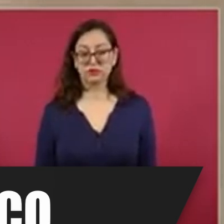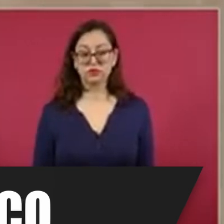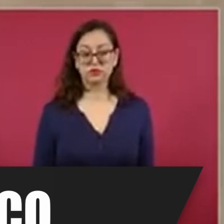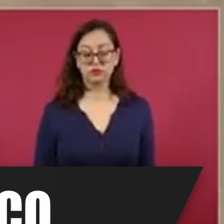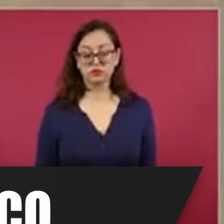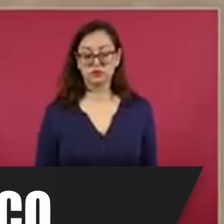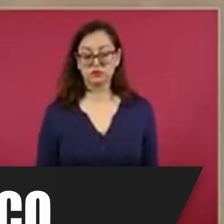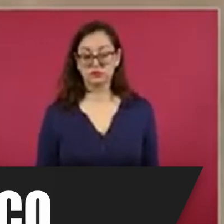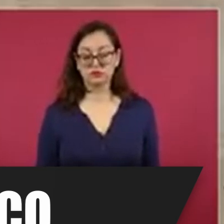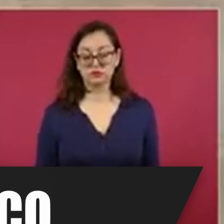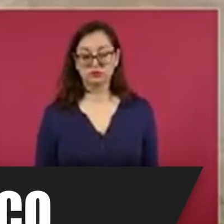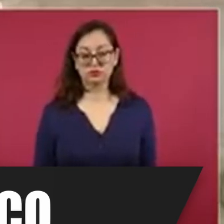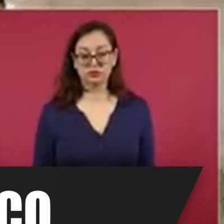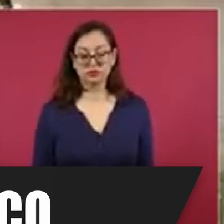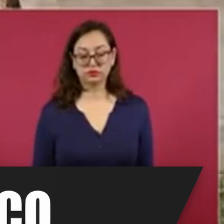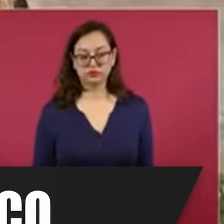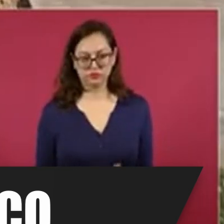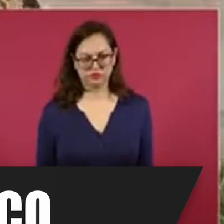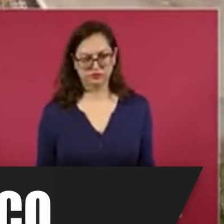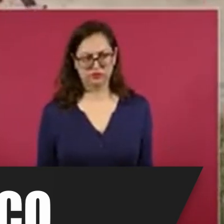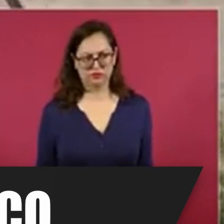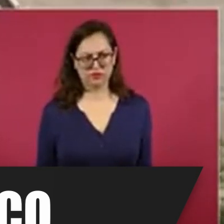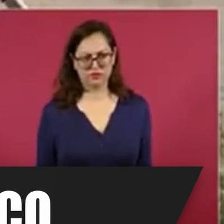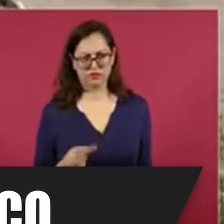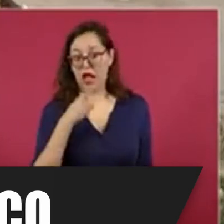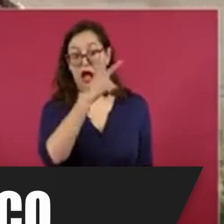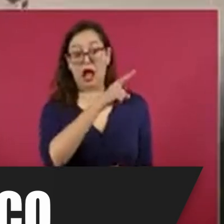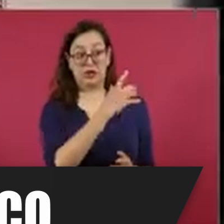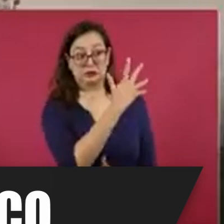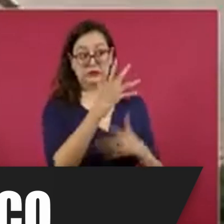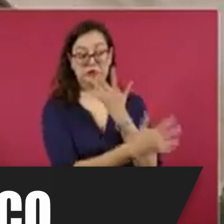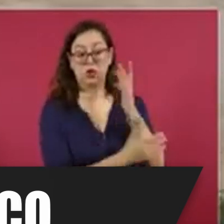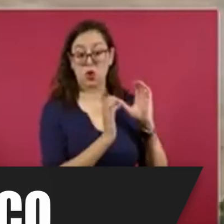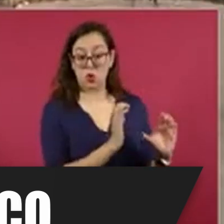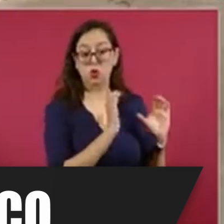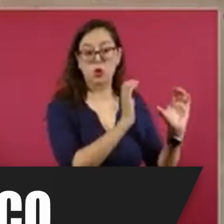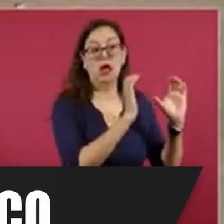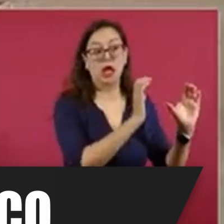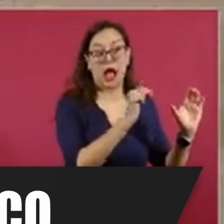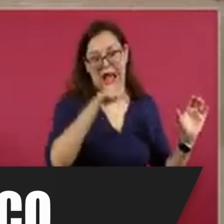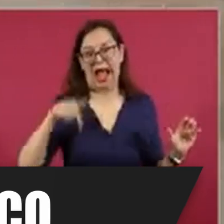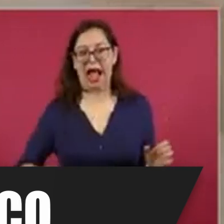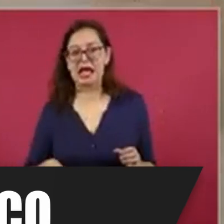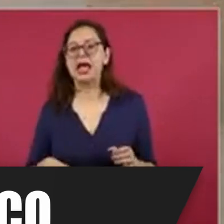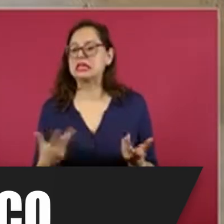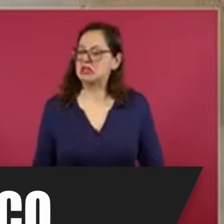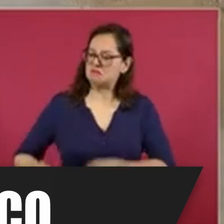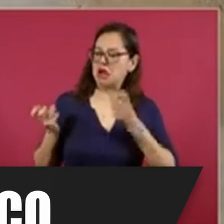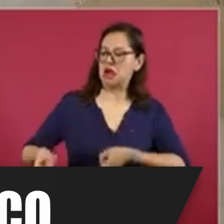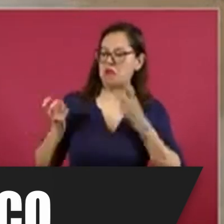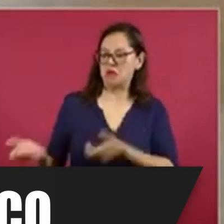significa Estados Unidos. ¿Por qué venir aquí y valerse de la corrupción que